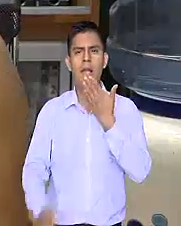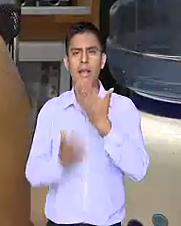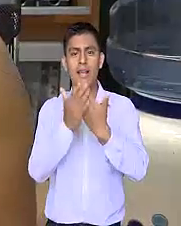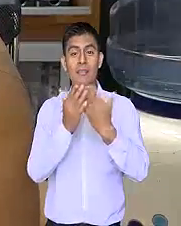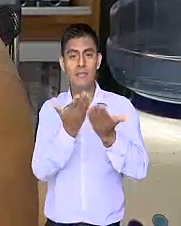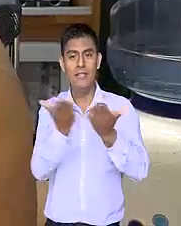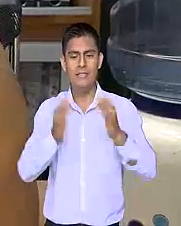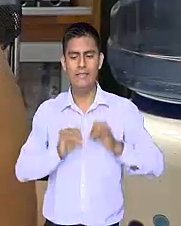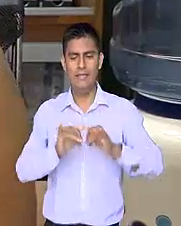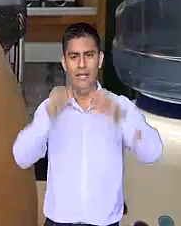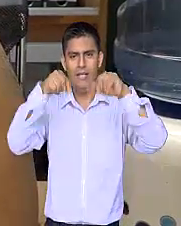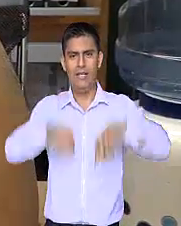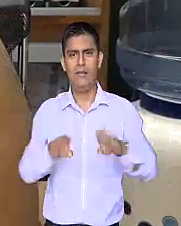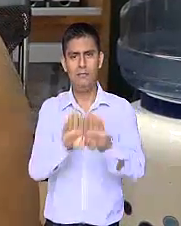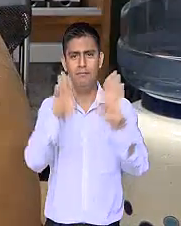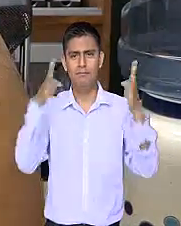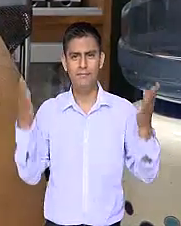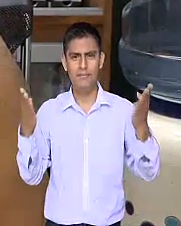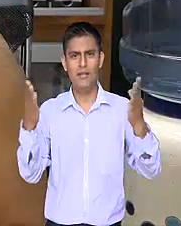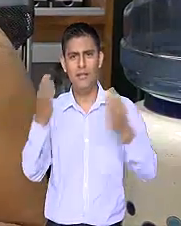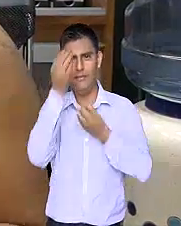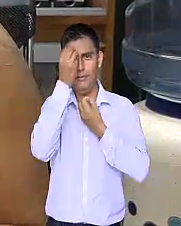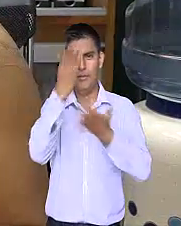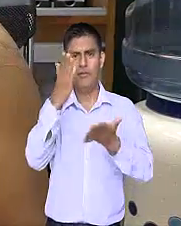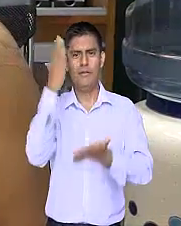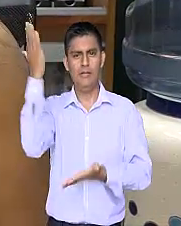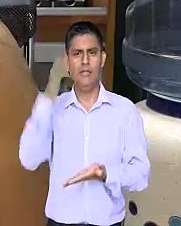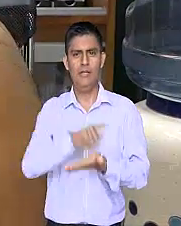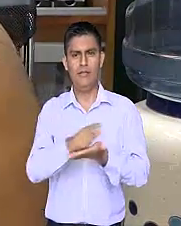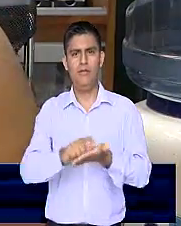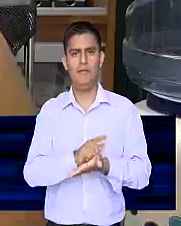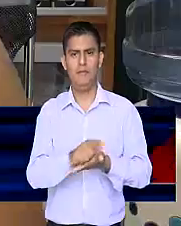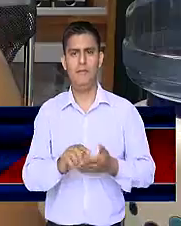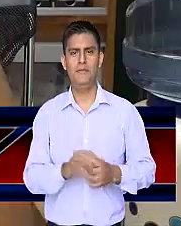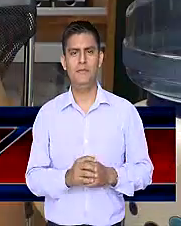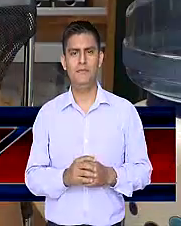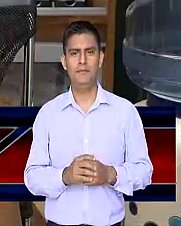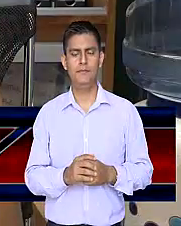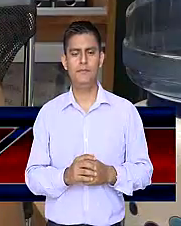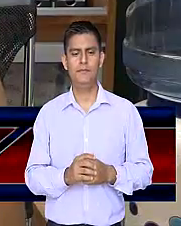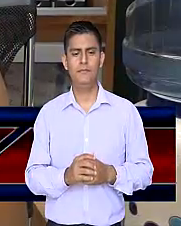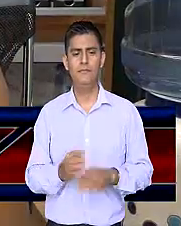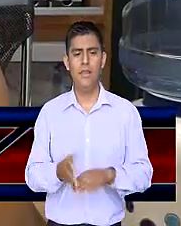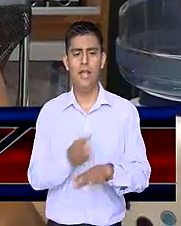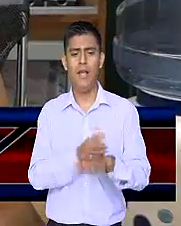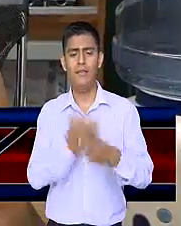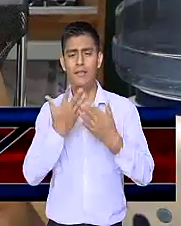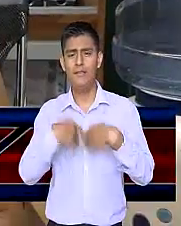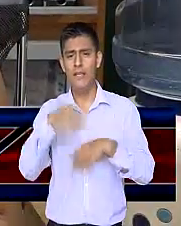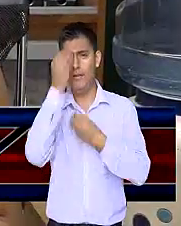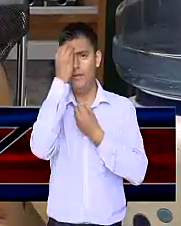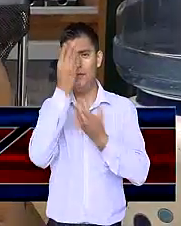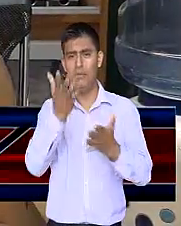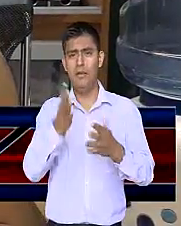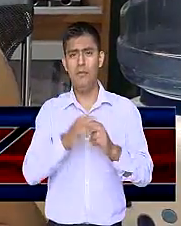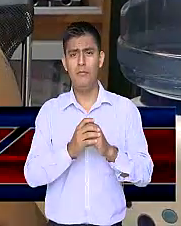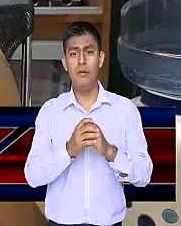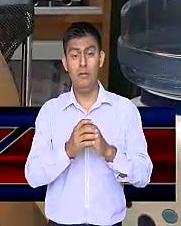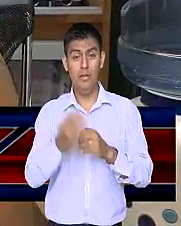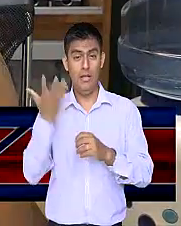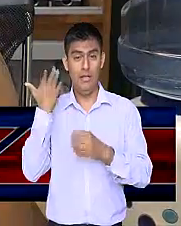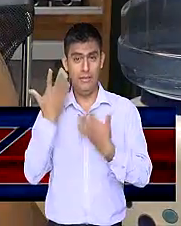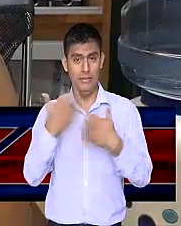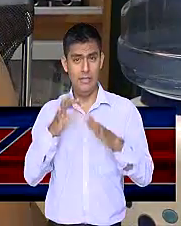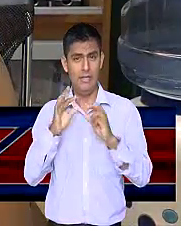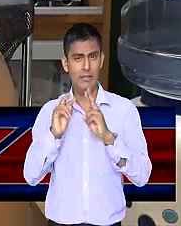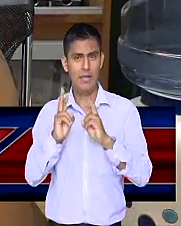Muchísimas gracias por continuar junto a nosotros aquí en Puerta Abierta, el informativo de la Alcaldía de Lago Agrio. Como lo habíamos anunciado en la